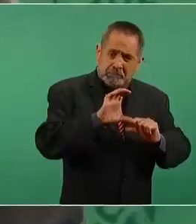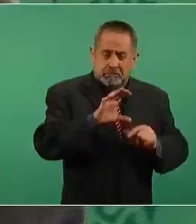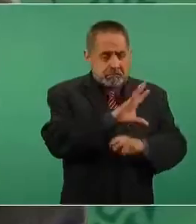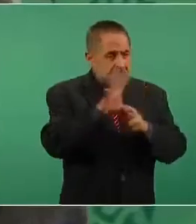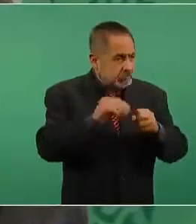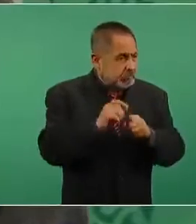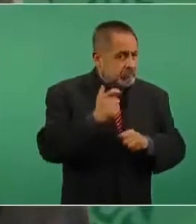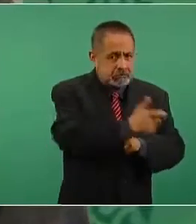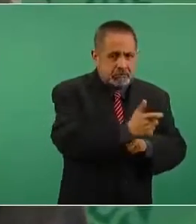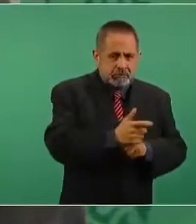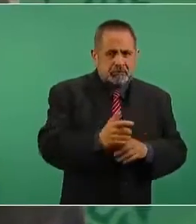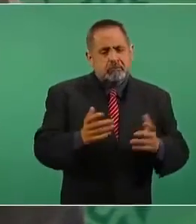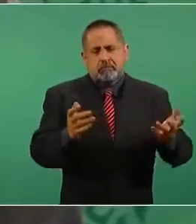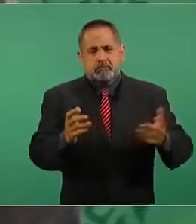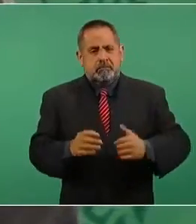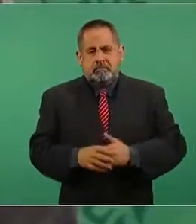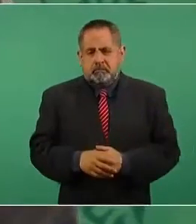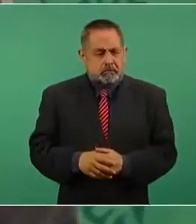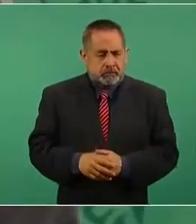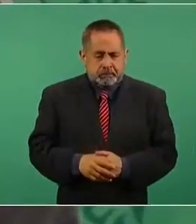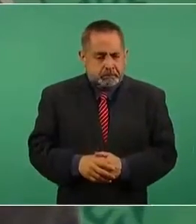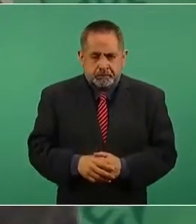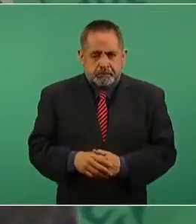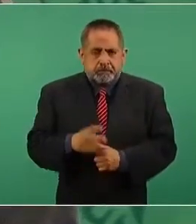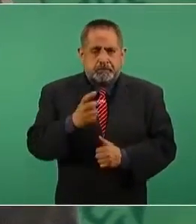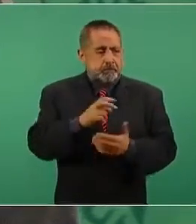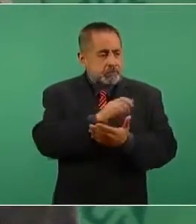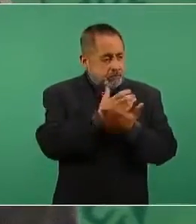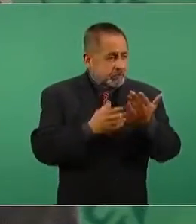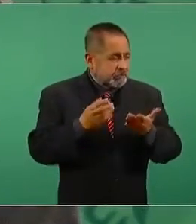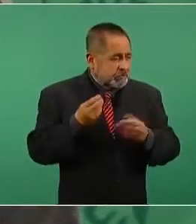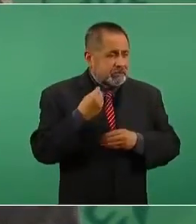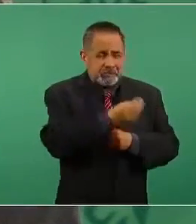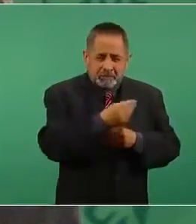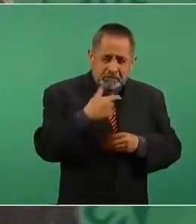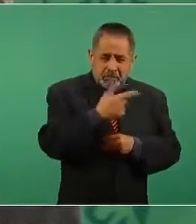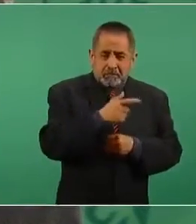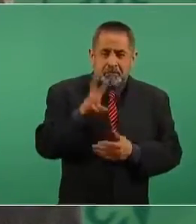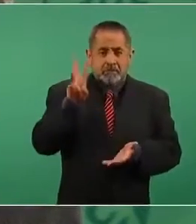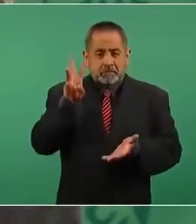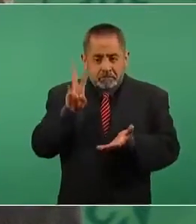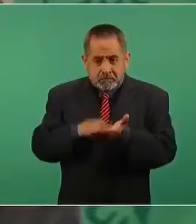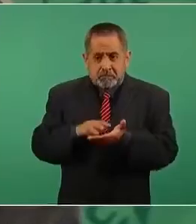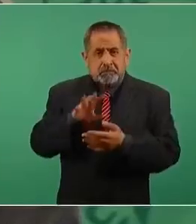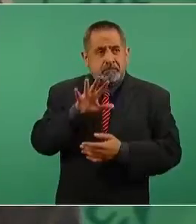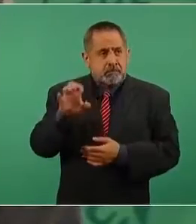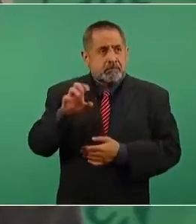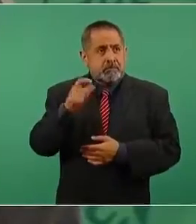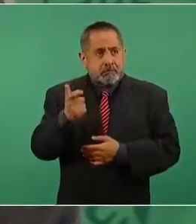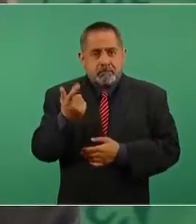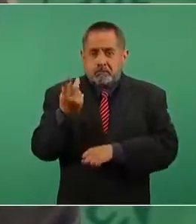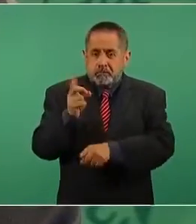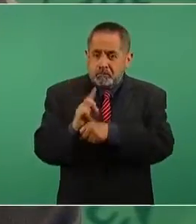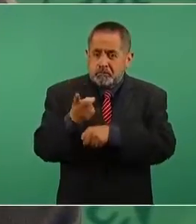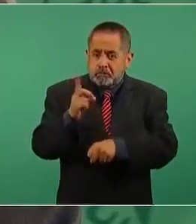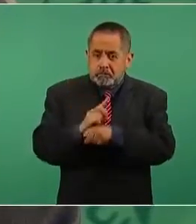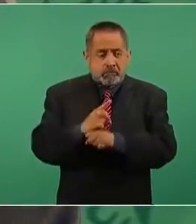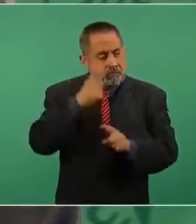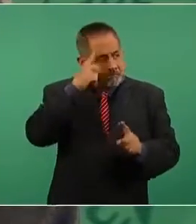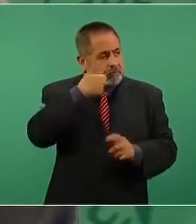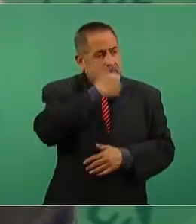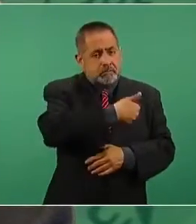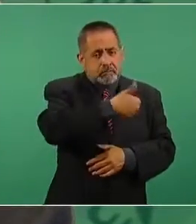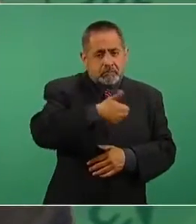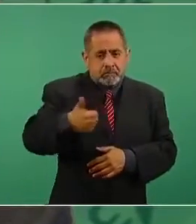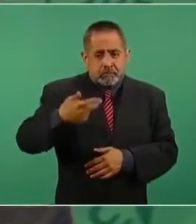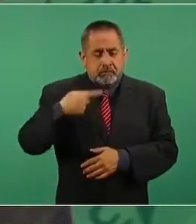De modo que tenemos que pagar 3,500 pesos diarios por